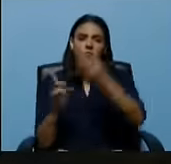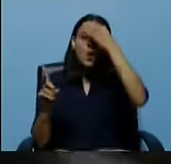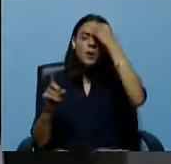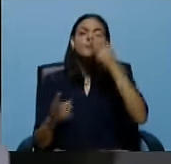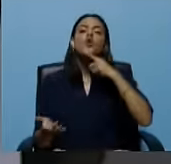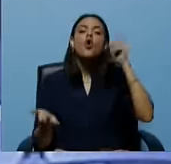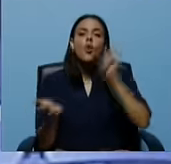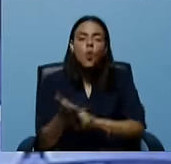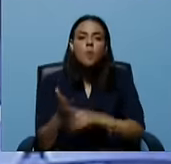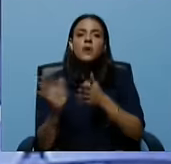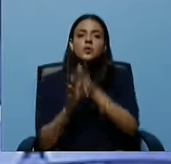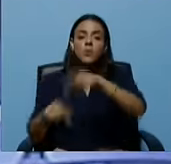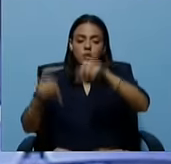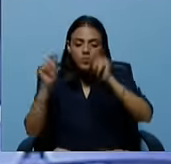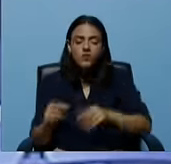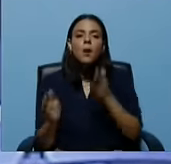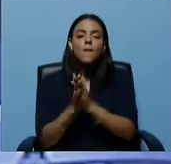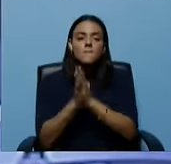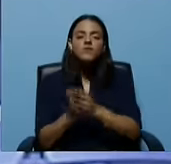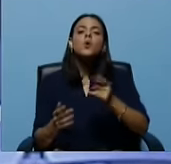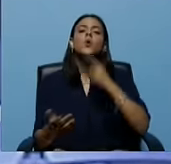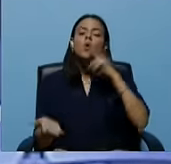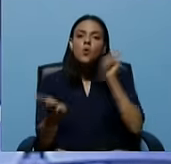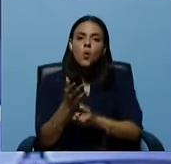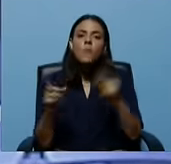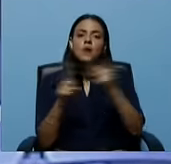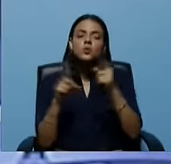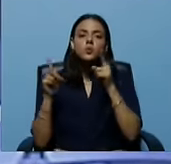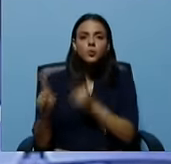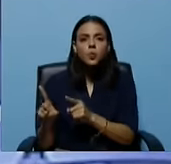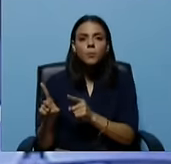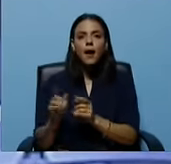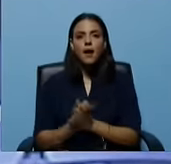aquí, señor González Urrutia.